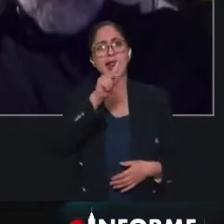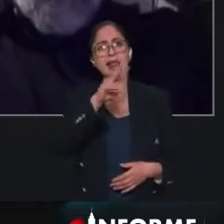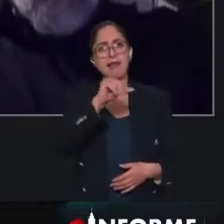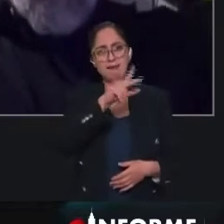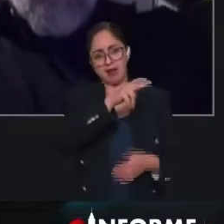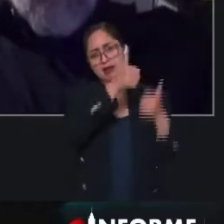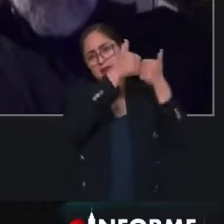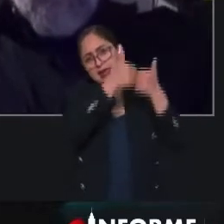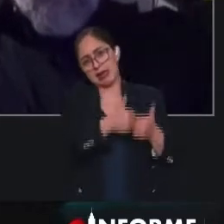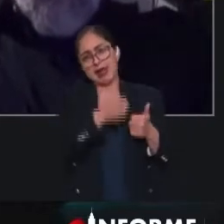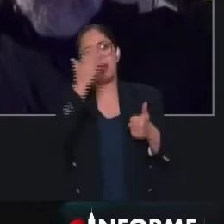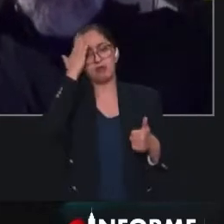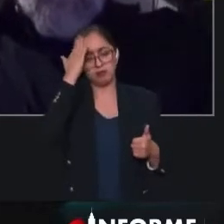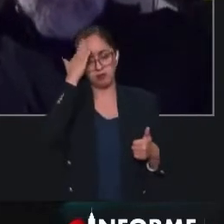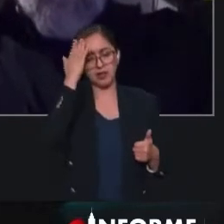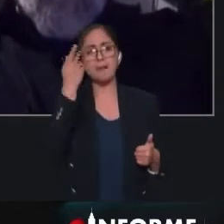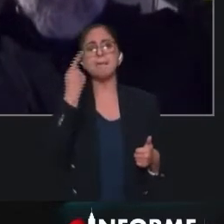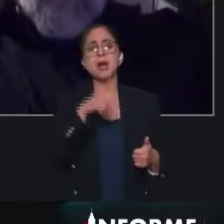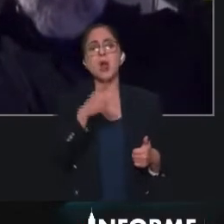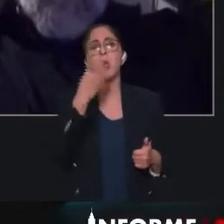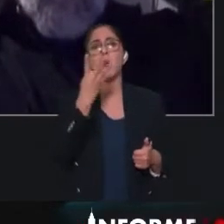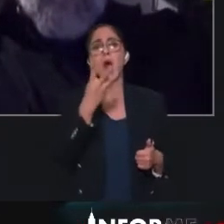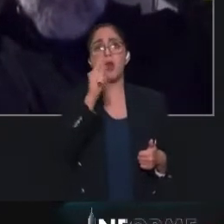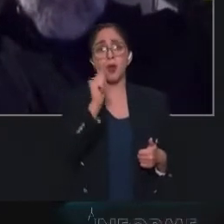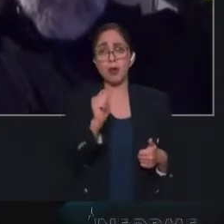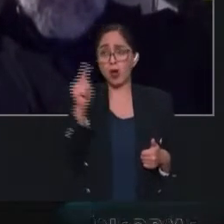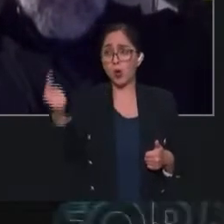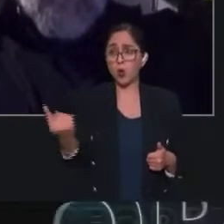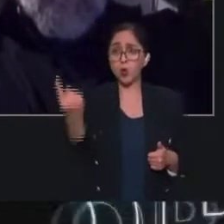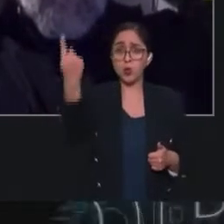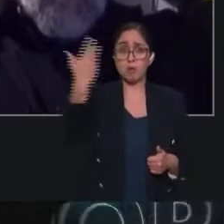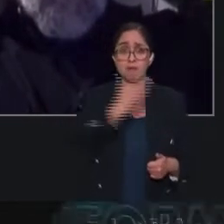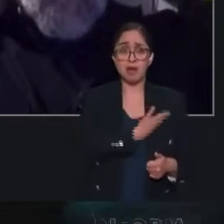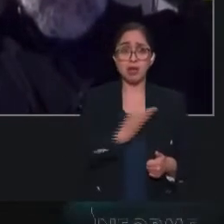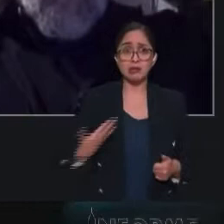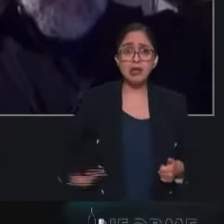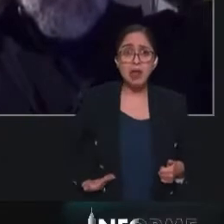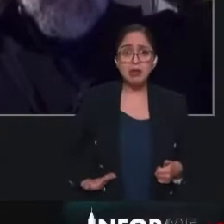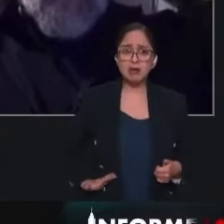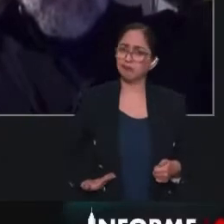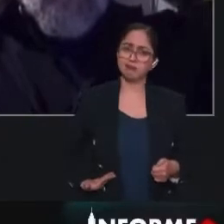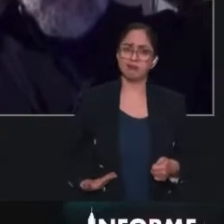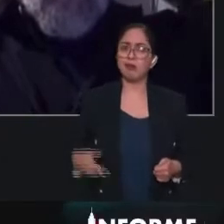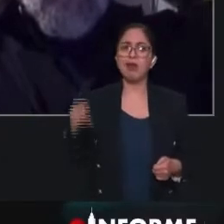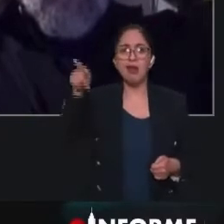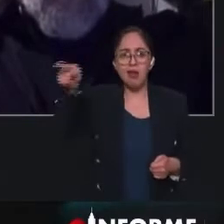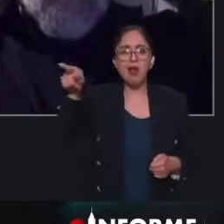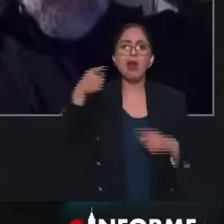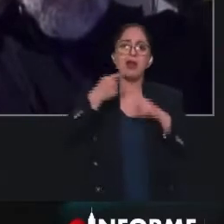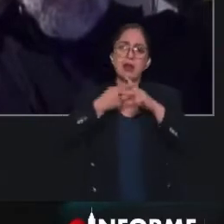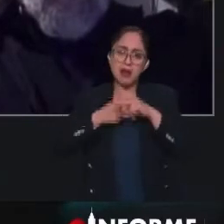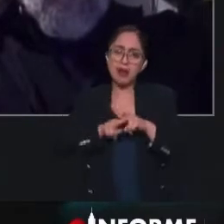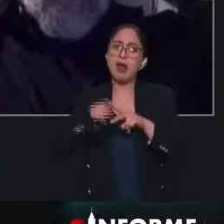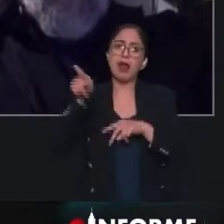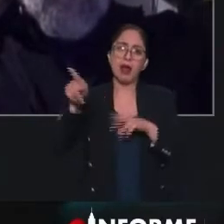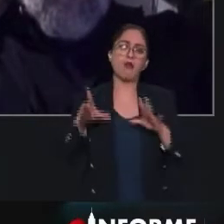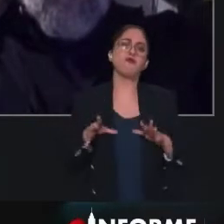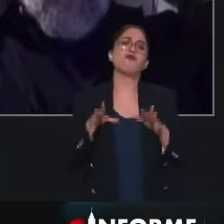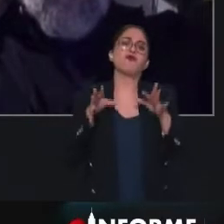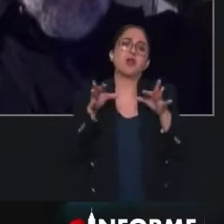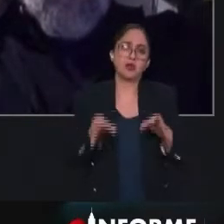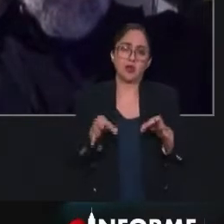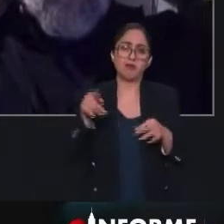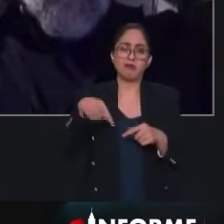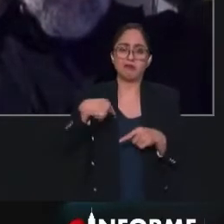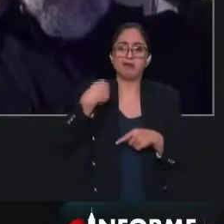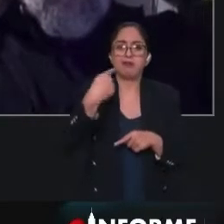poquito, porque la Cuarta Transformación no es solo el presidente López Obrador, él la inició, él la fundó, pero él va a concluir con su